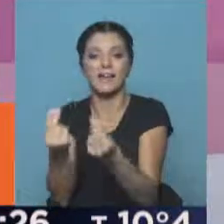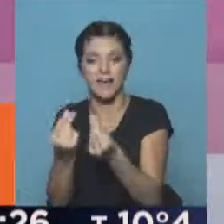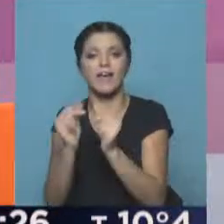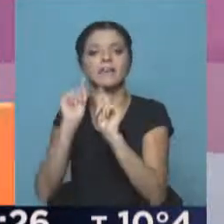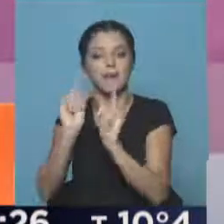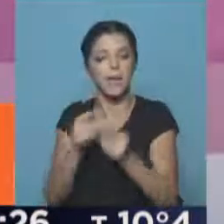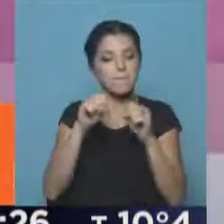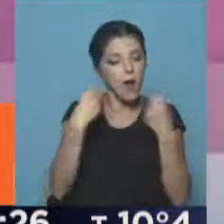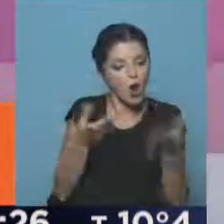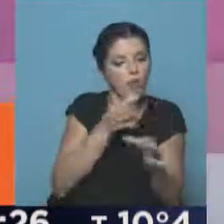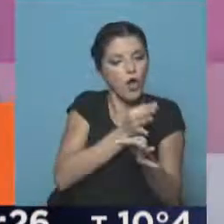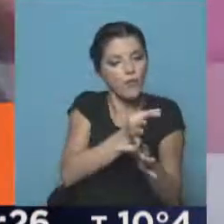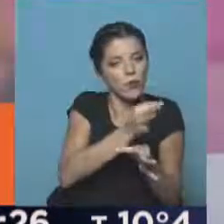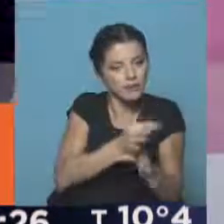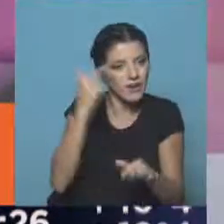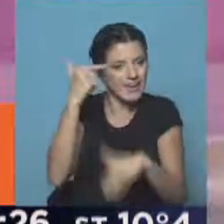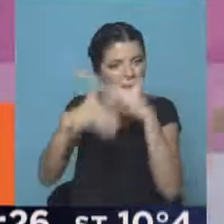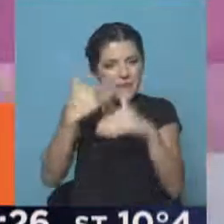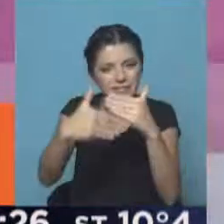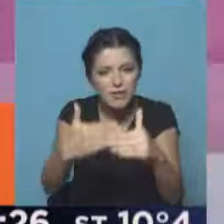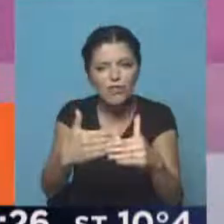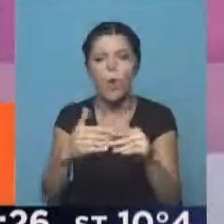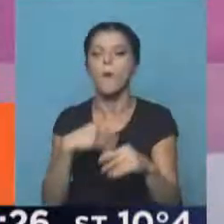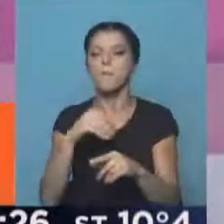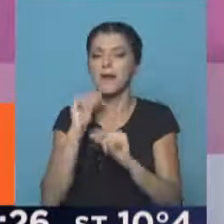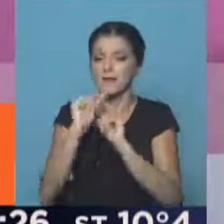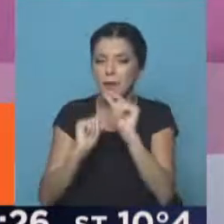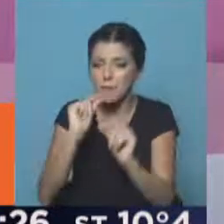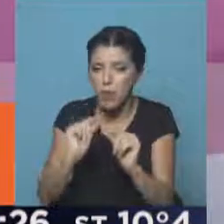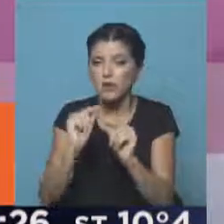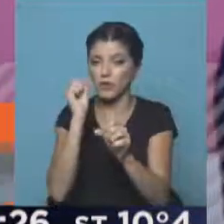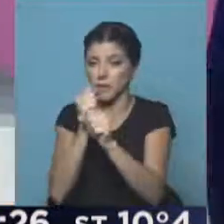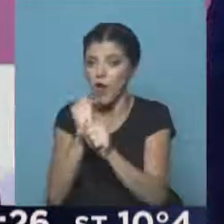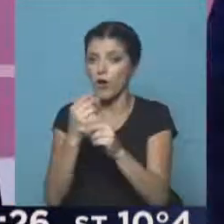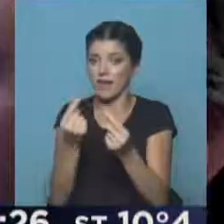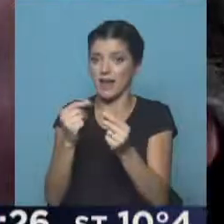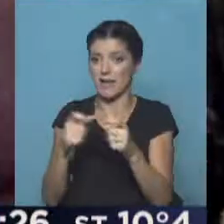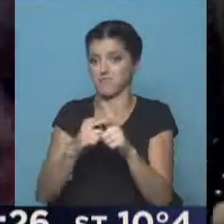mejorando la educación y la capacitación para que cada vez sean más los trabajos de calidad.